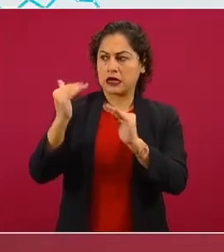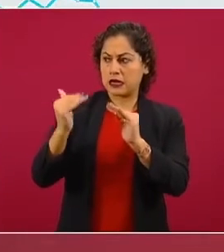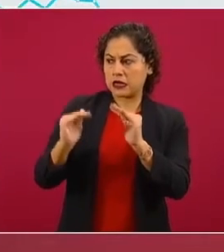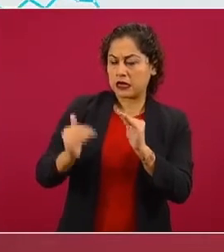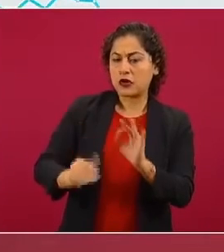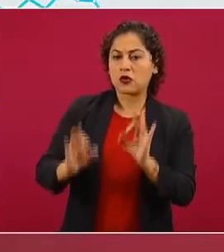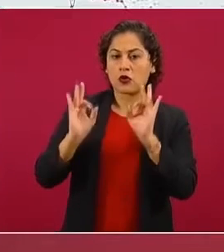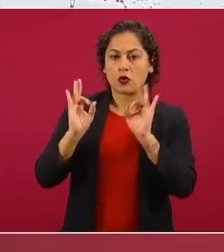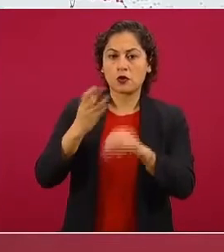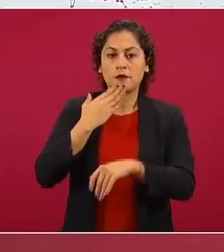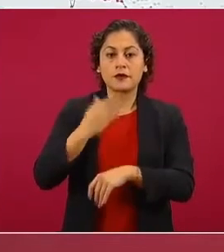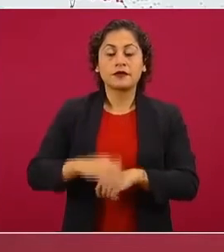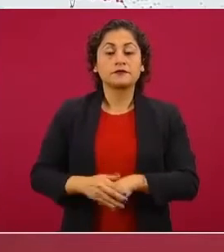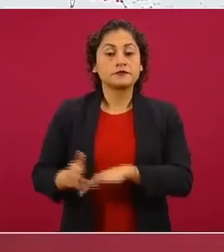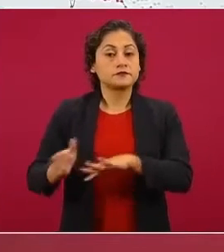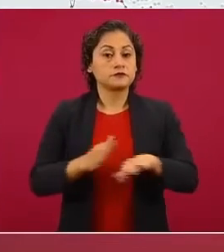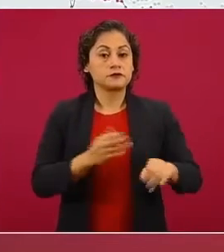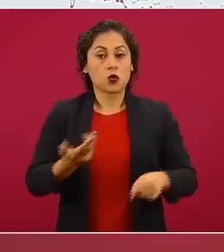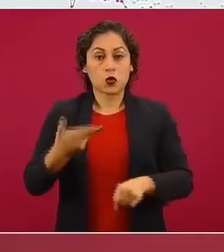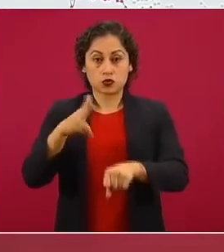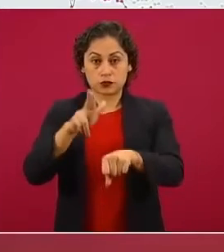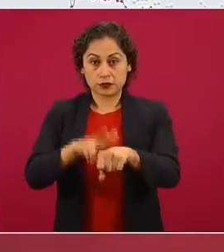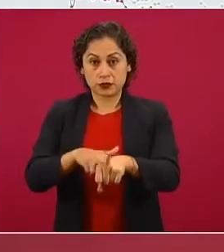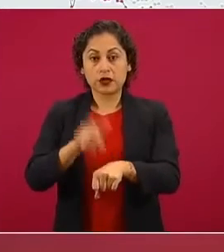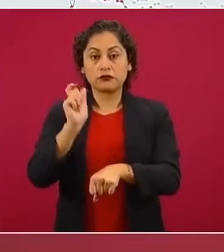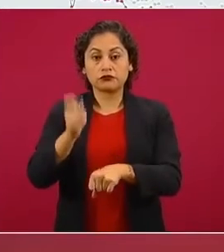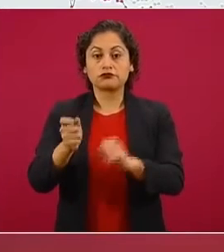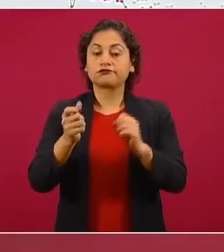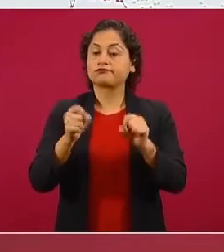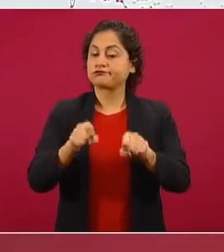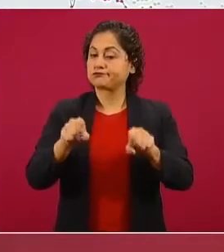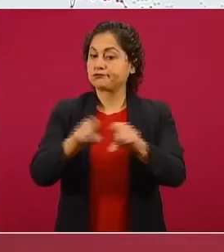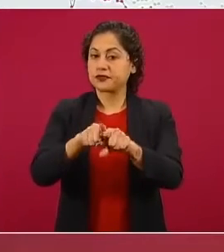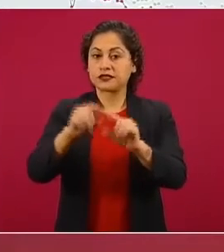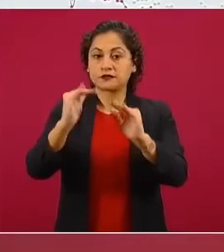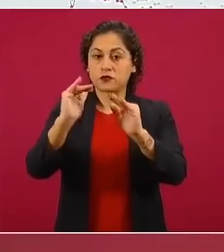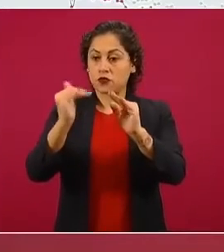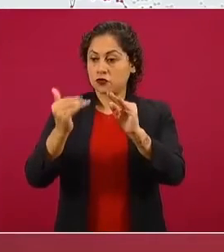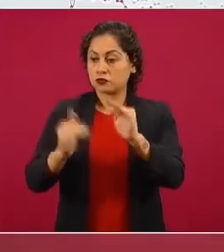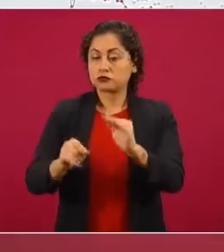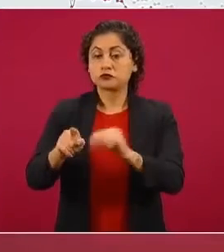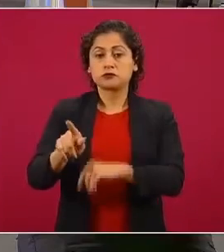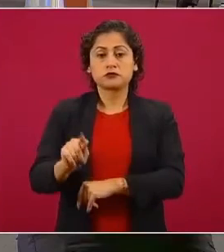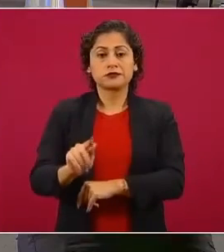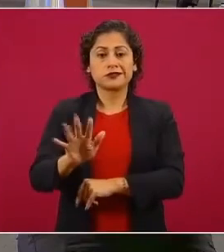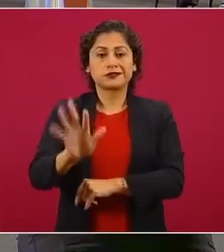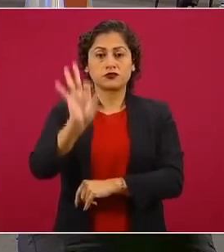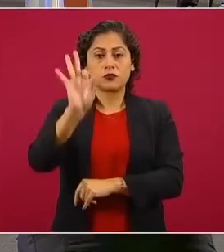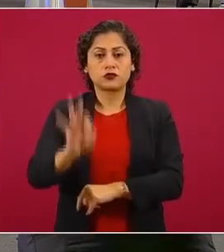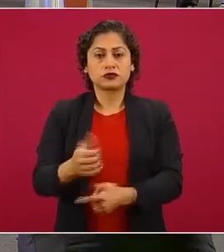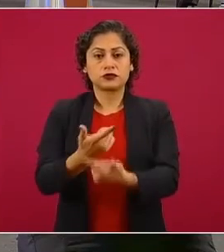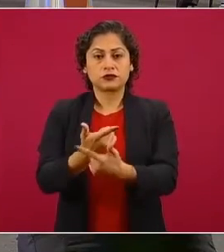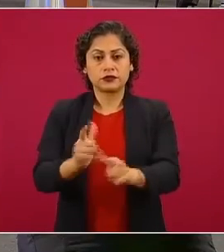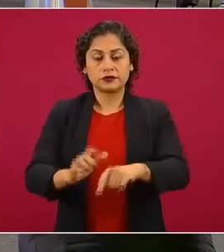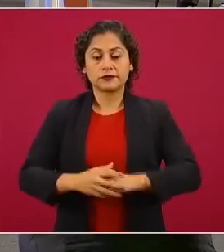importante. La siguiente, también la ocupación hospitalaria con una reserva del 75%. La siguiente,